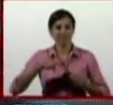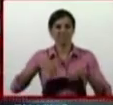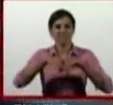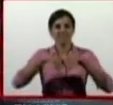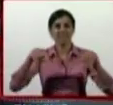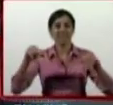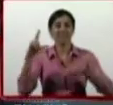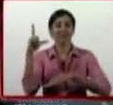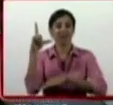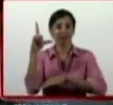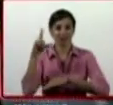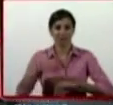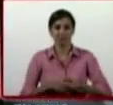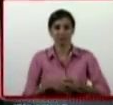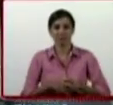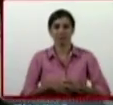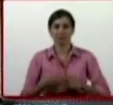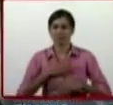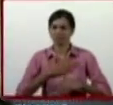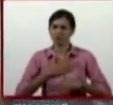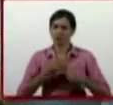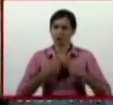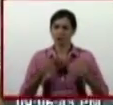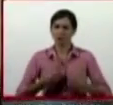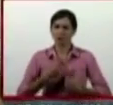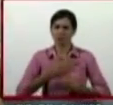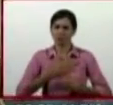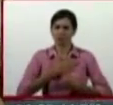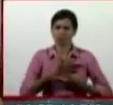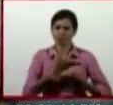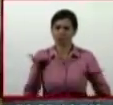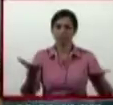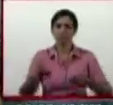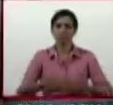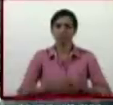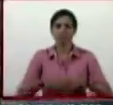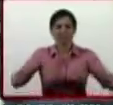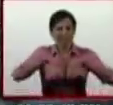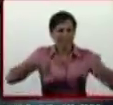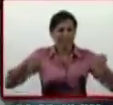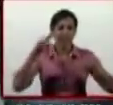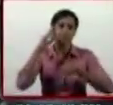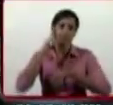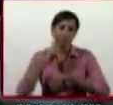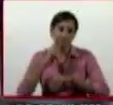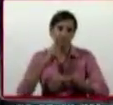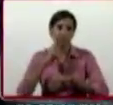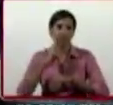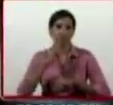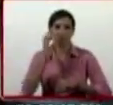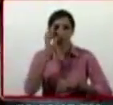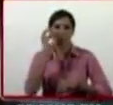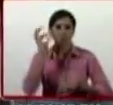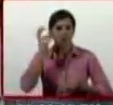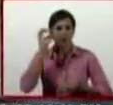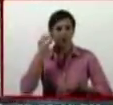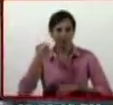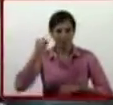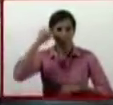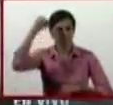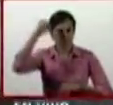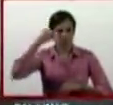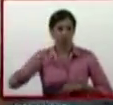larense, desde nuestro corazón a esta tierra bolivariana de patriotas, de